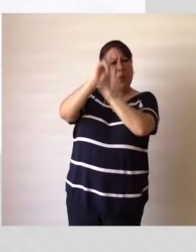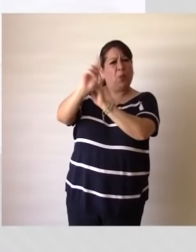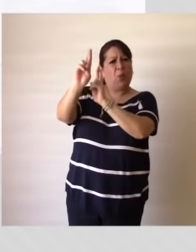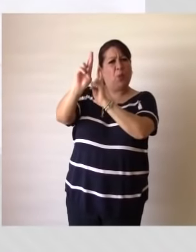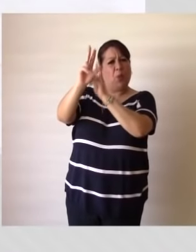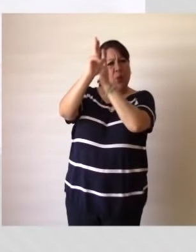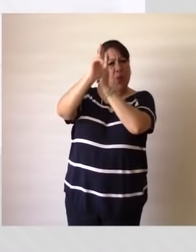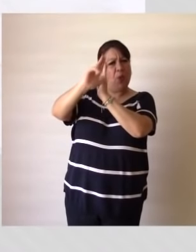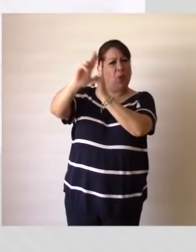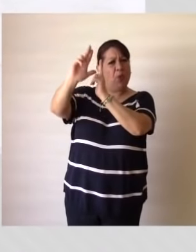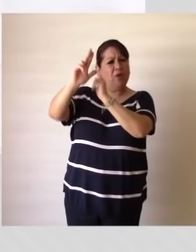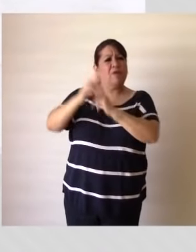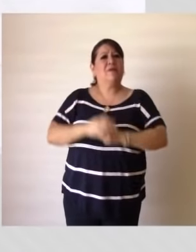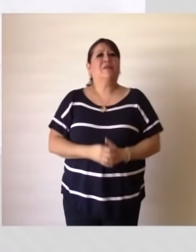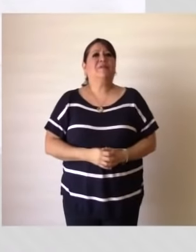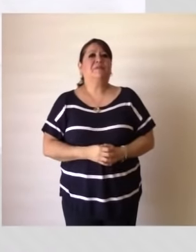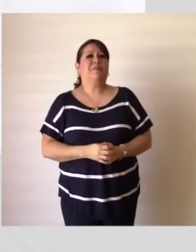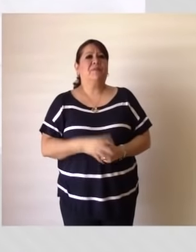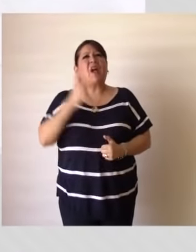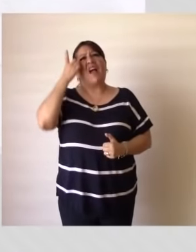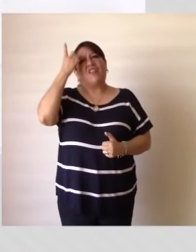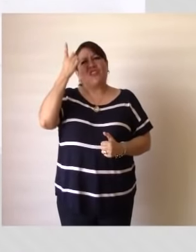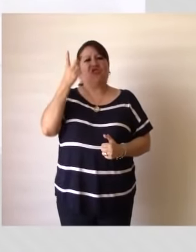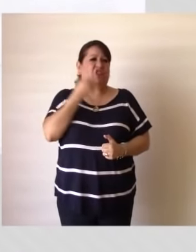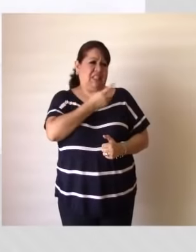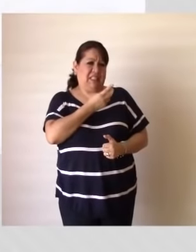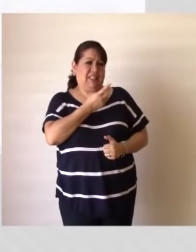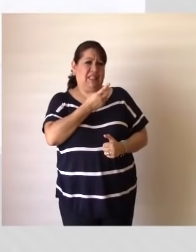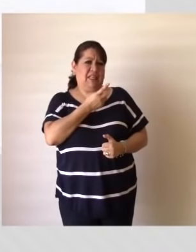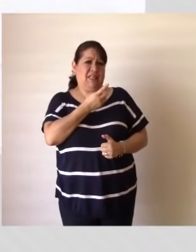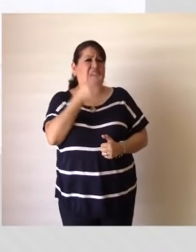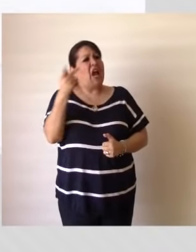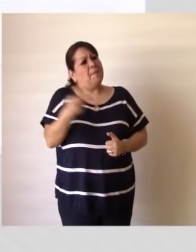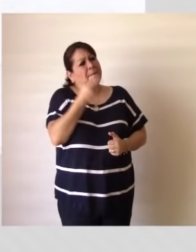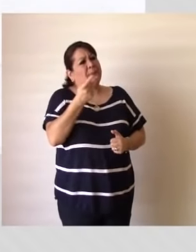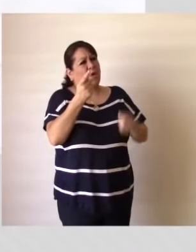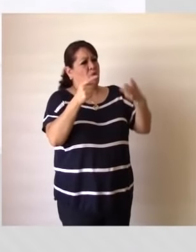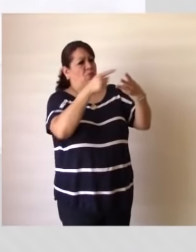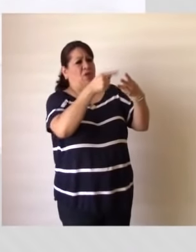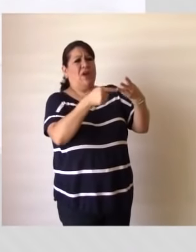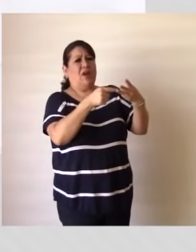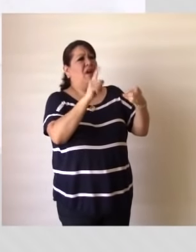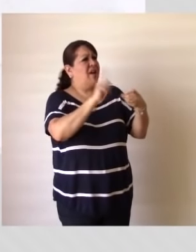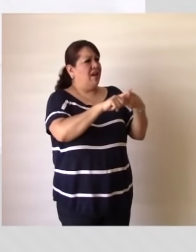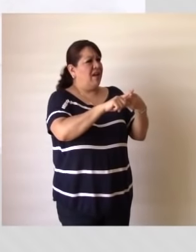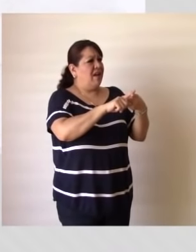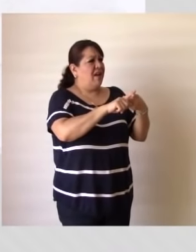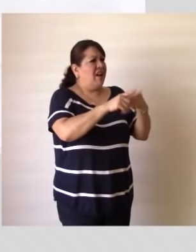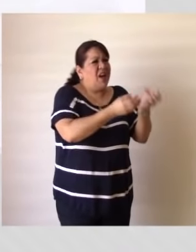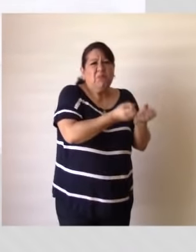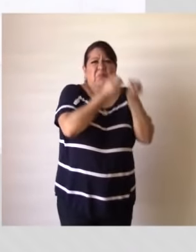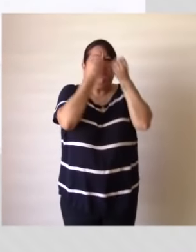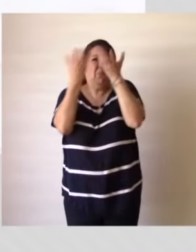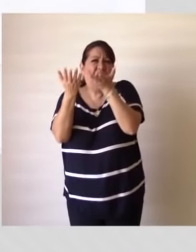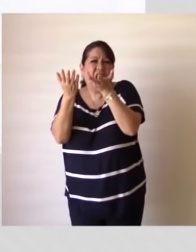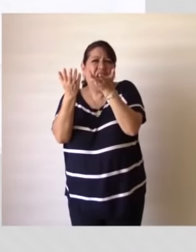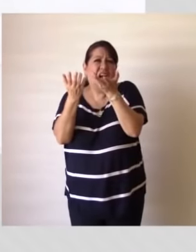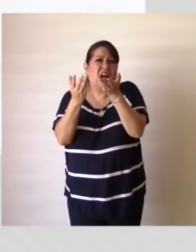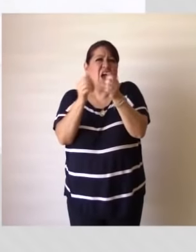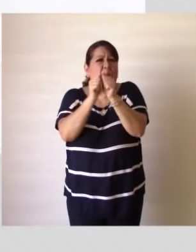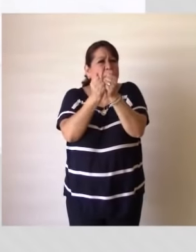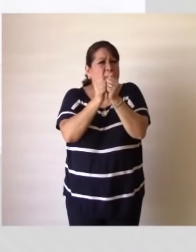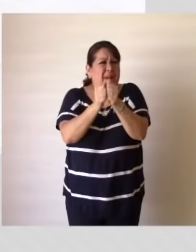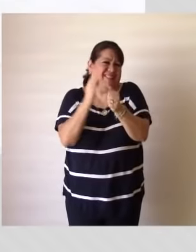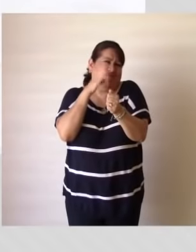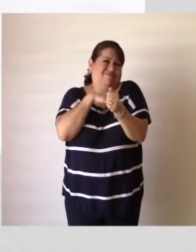les cuestiona sobre tres temas les dice porque ofrecen un pan inmundo en primer lugar número dos porque piensas que la